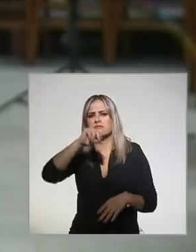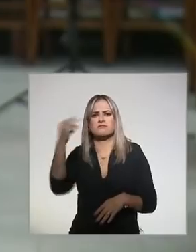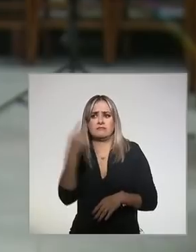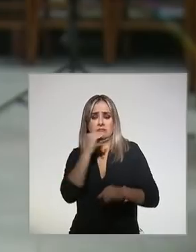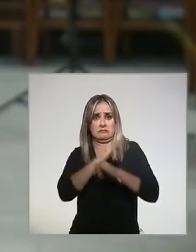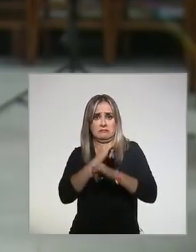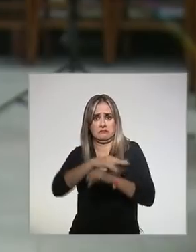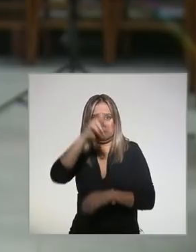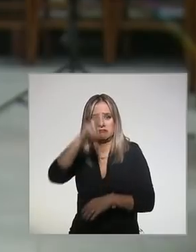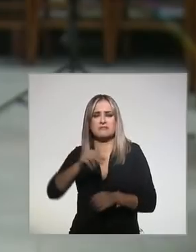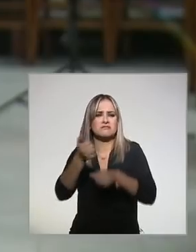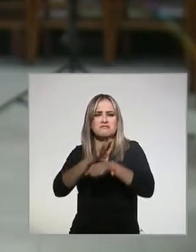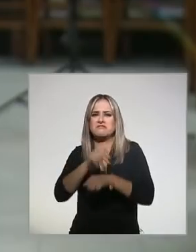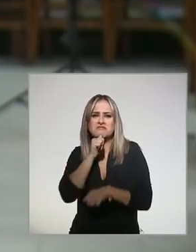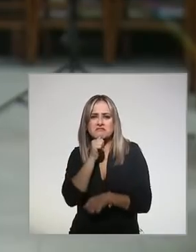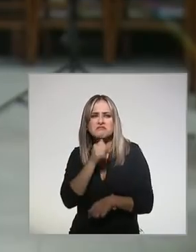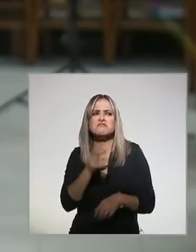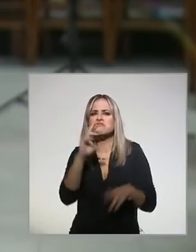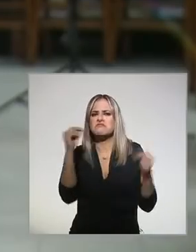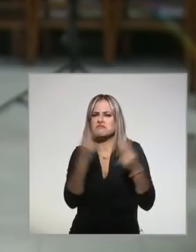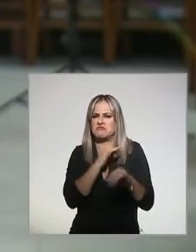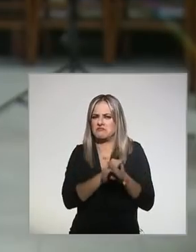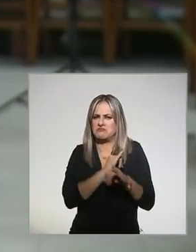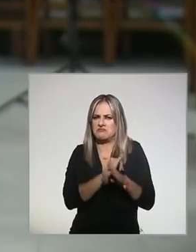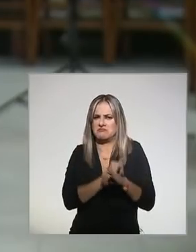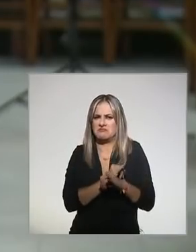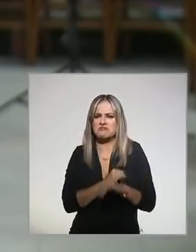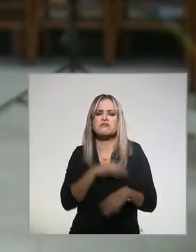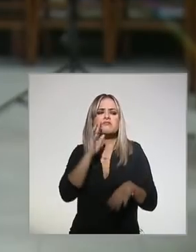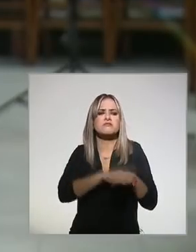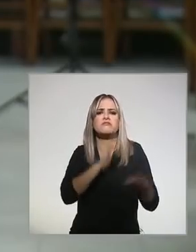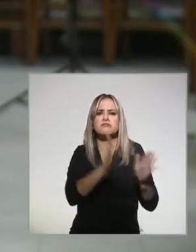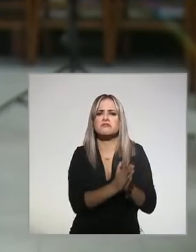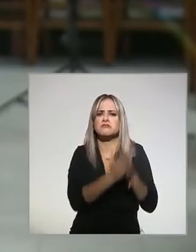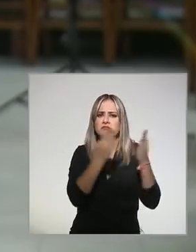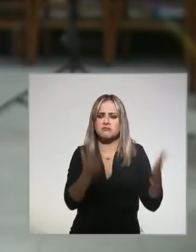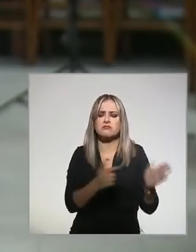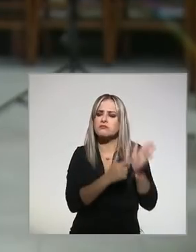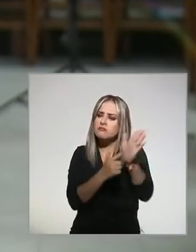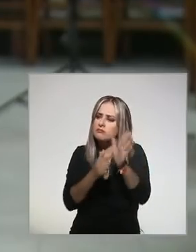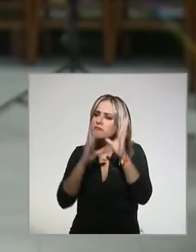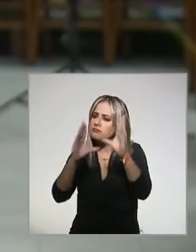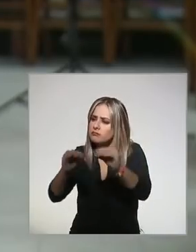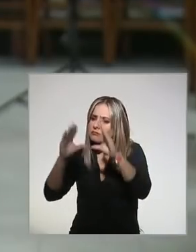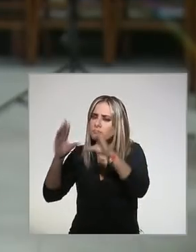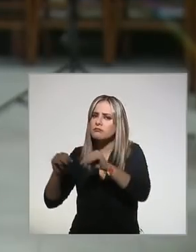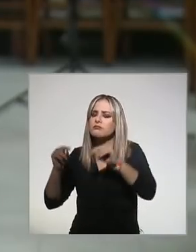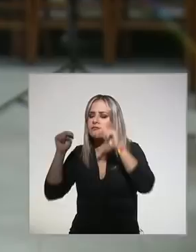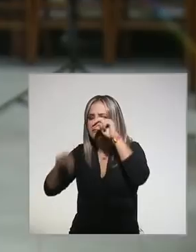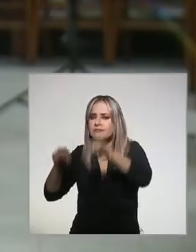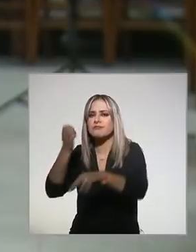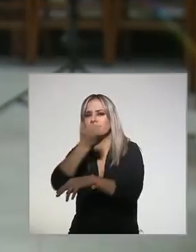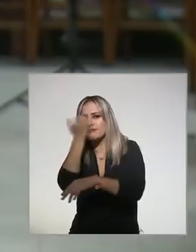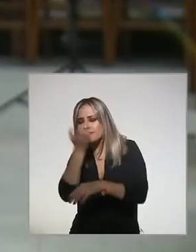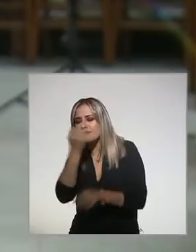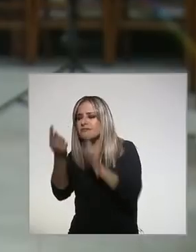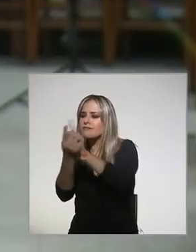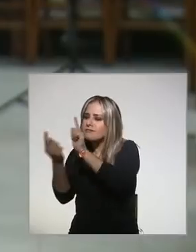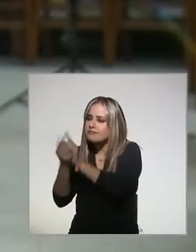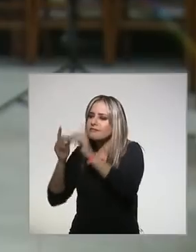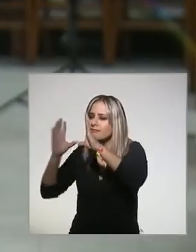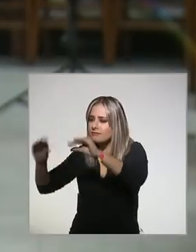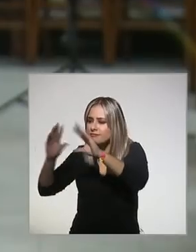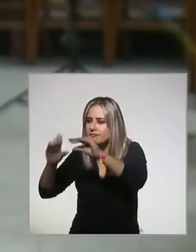esencial. Nos enfocábamos más en los libros y en las clases presenciales, ¿sí? y en